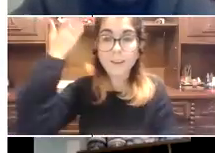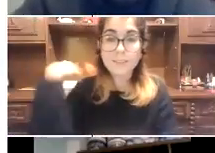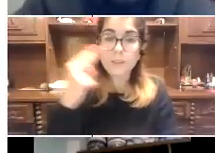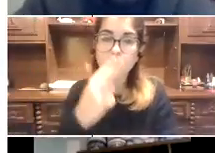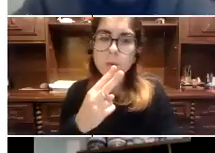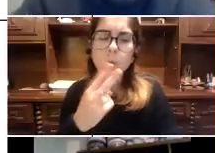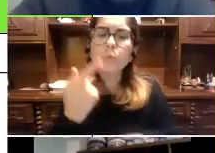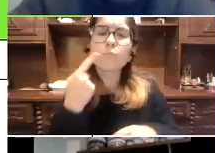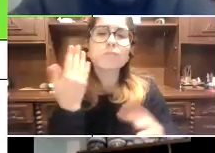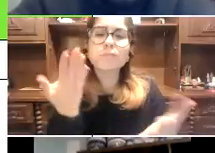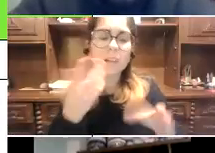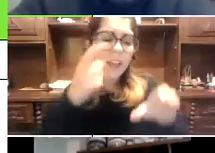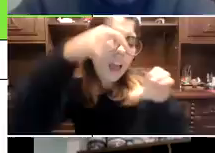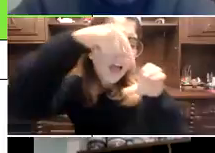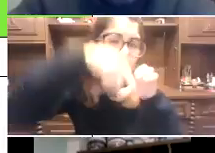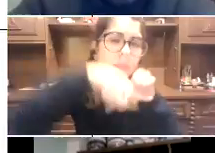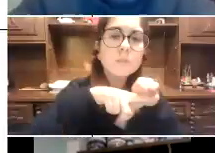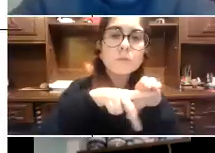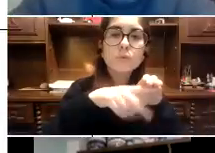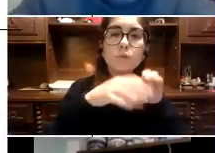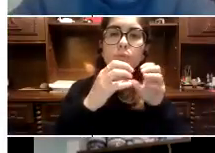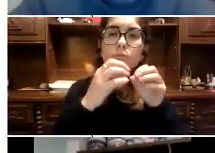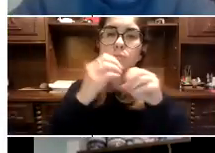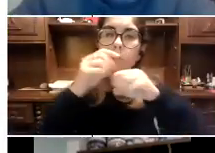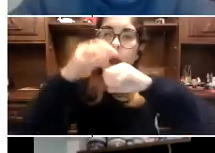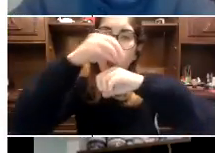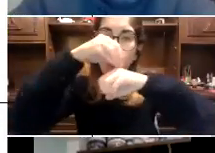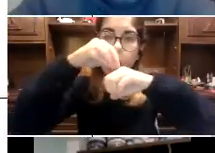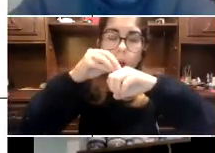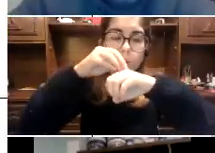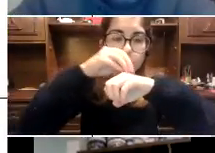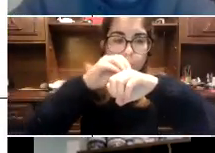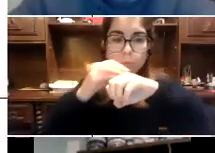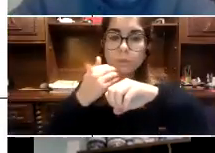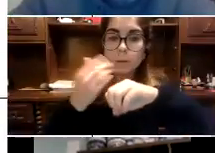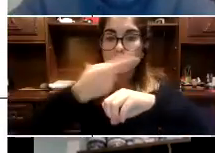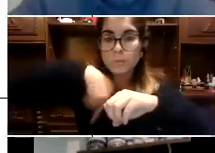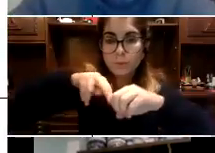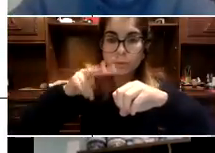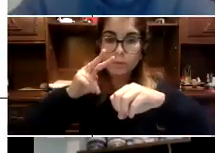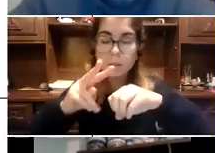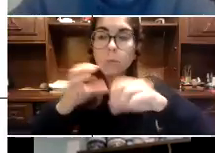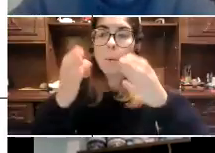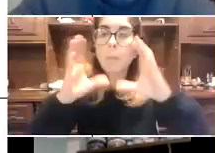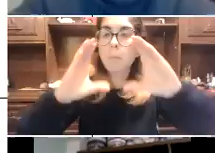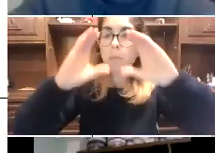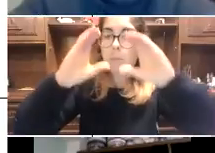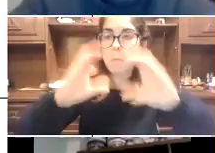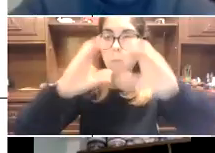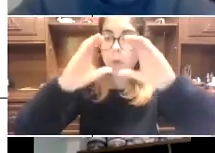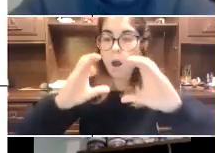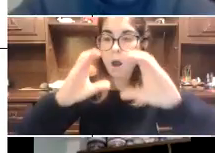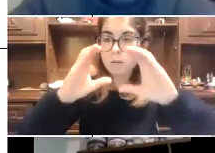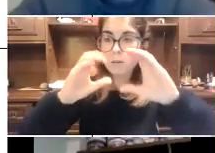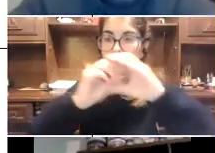materia, algunas de sus propiedades, ¿cierto? Fundamentalmente nos referimos a la masa, al volumen y a la densidad. Y